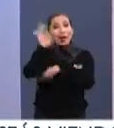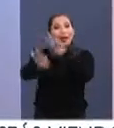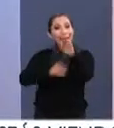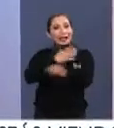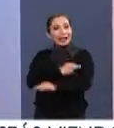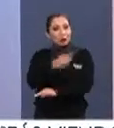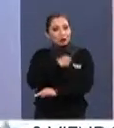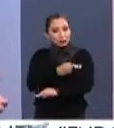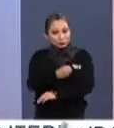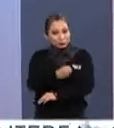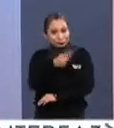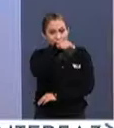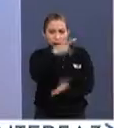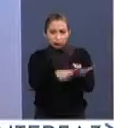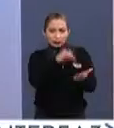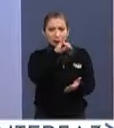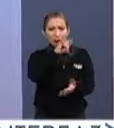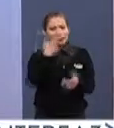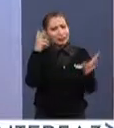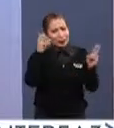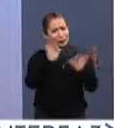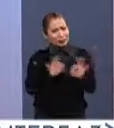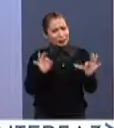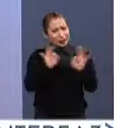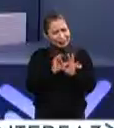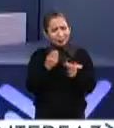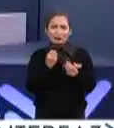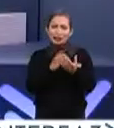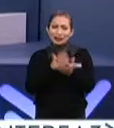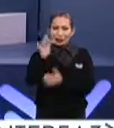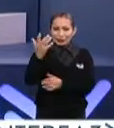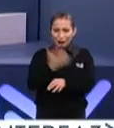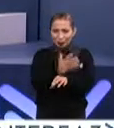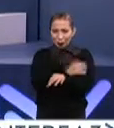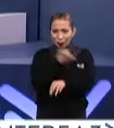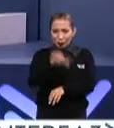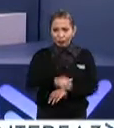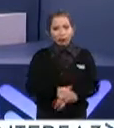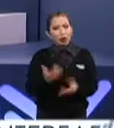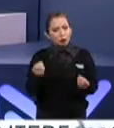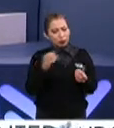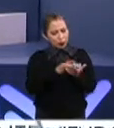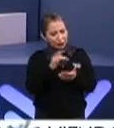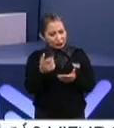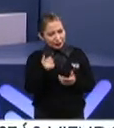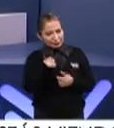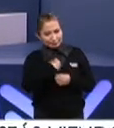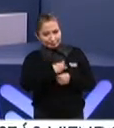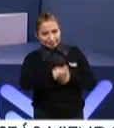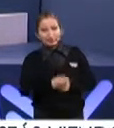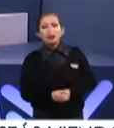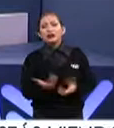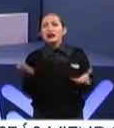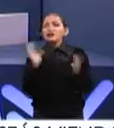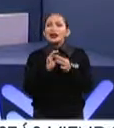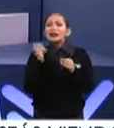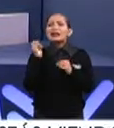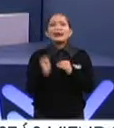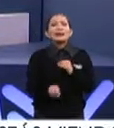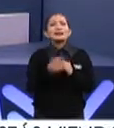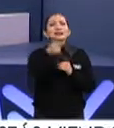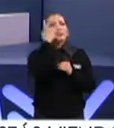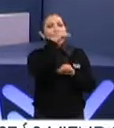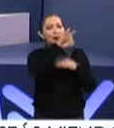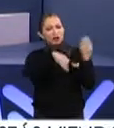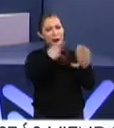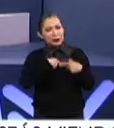el Politécnico. Pues qué tema tan importante. Muchísimas gracias por estar con nosotros hoy. Al contrario, muchas gracias. Platícanos un poco de qué se trata